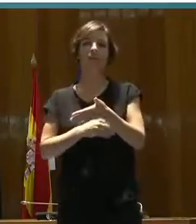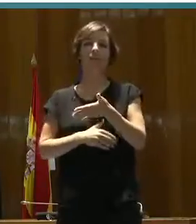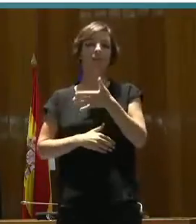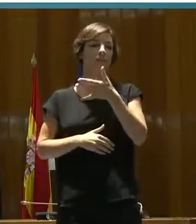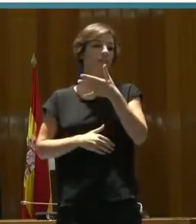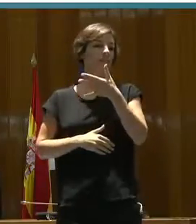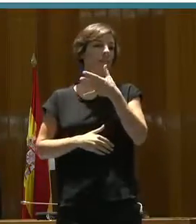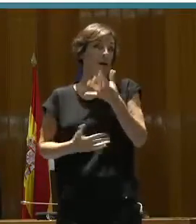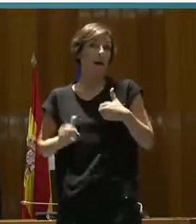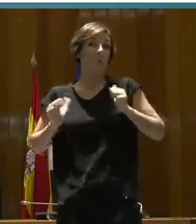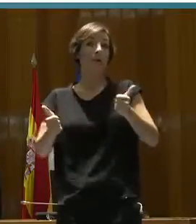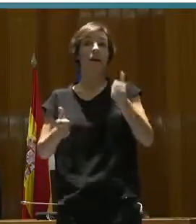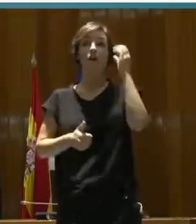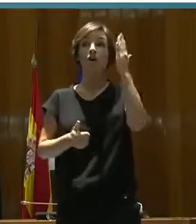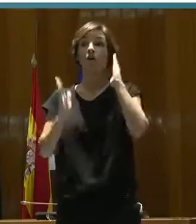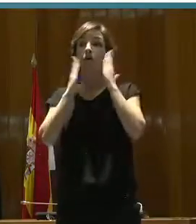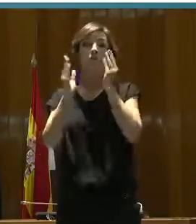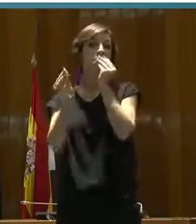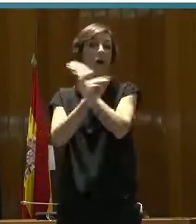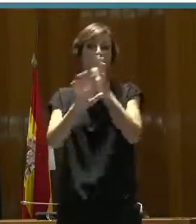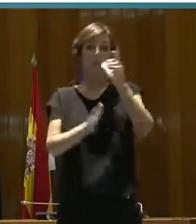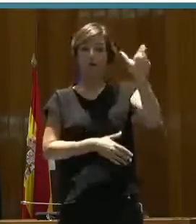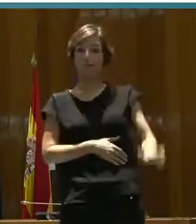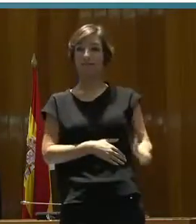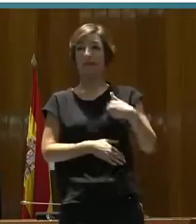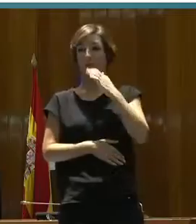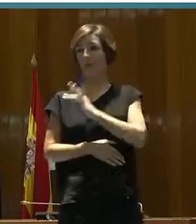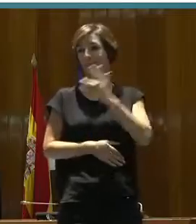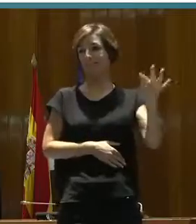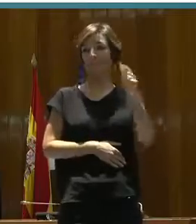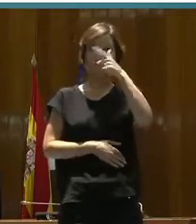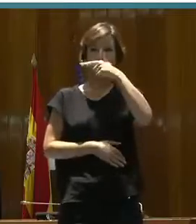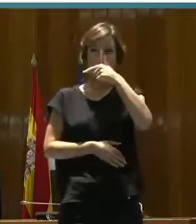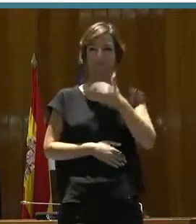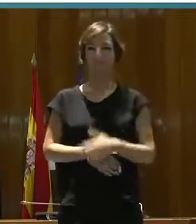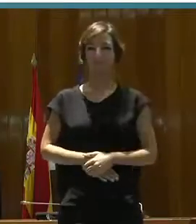empezamos el Congreso de la mejor forma posible y le cedo la palabra al doctor Josep Quer.